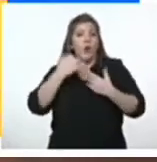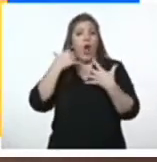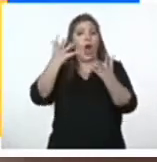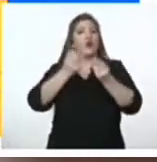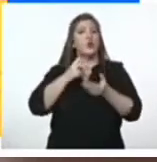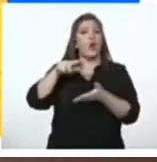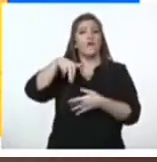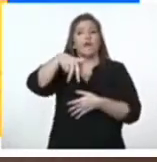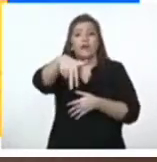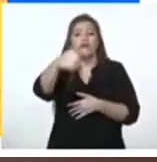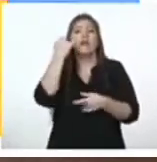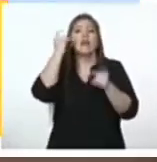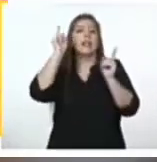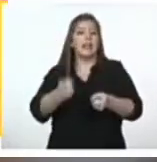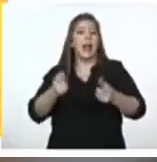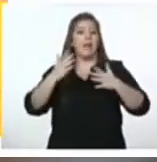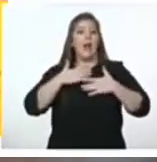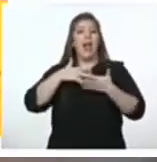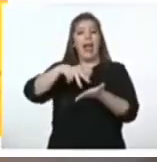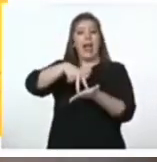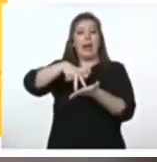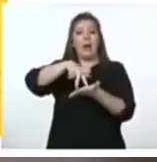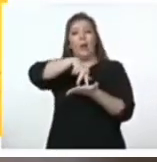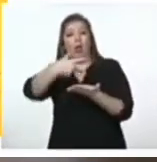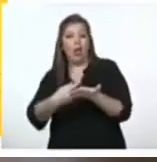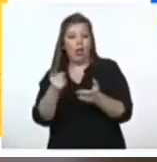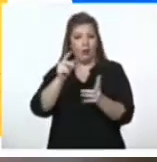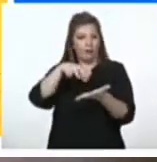el equilibrio corporal.